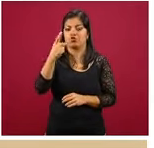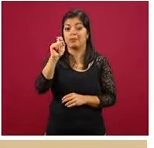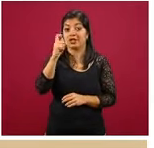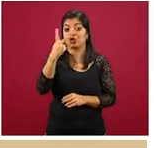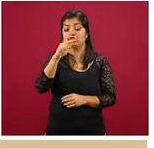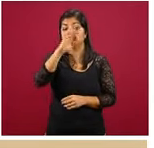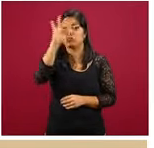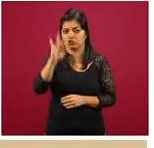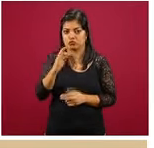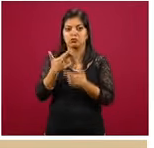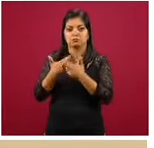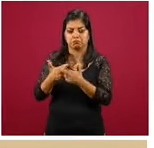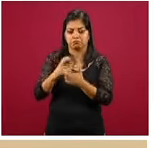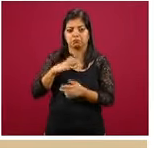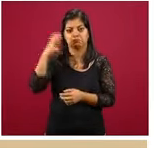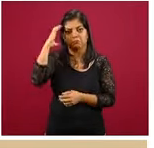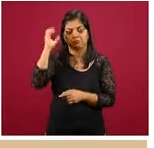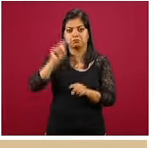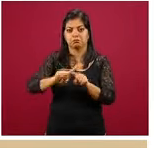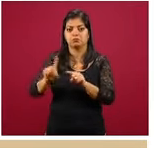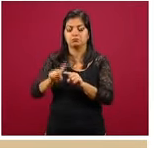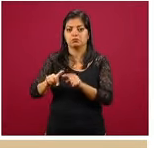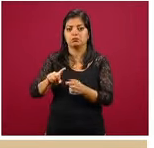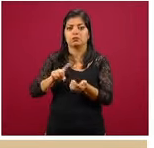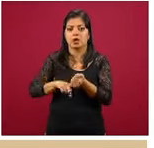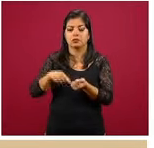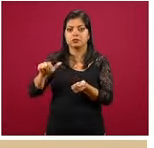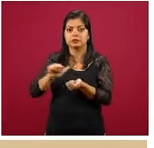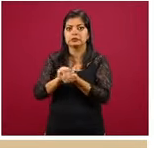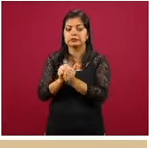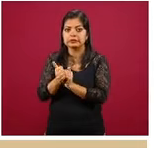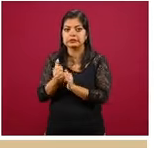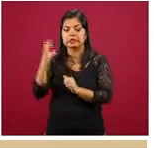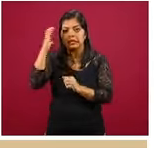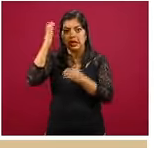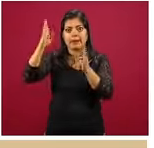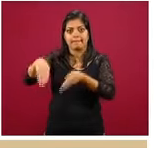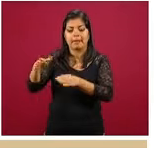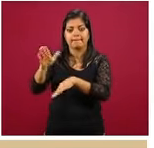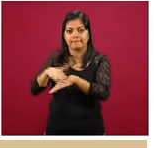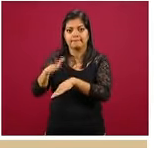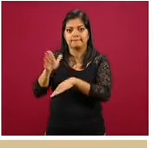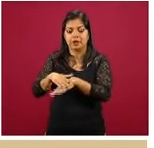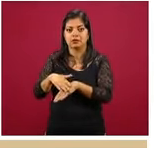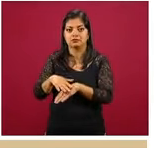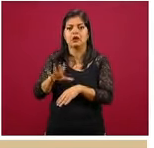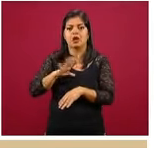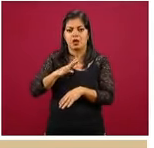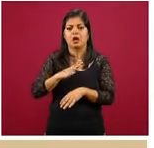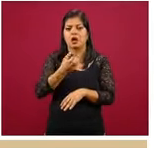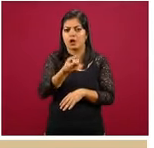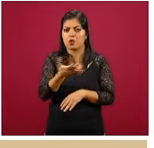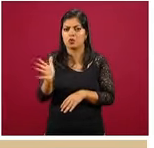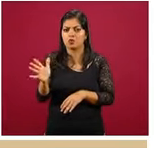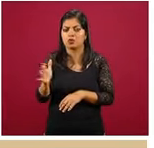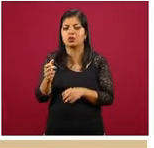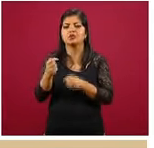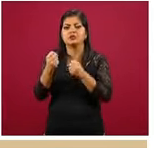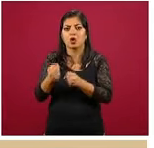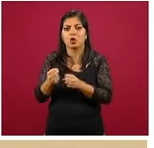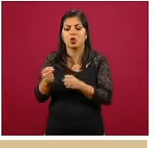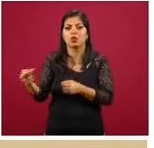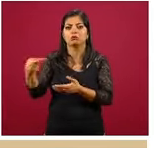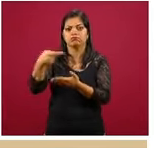comentábamos que estaban trabajando intensamente en la reconversión de camas y hay todavía algunas camas que en los siguientes días se seguirán